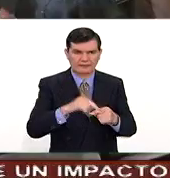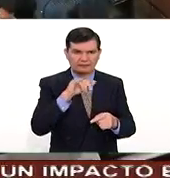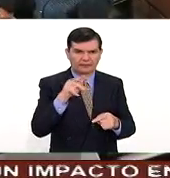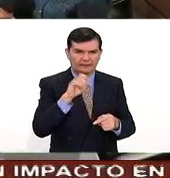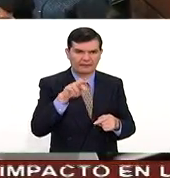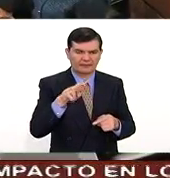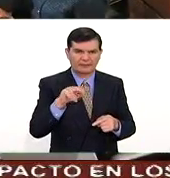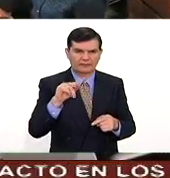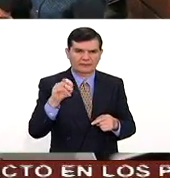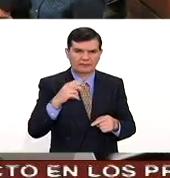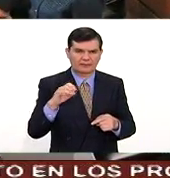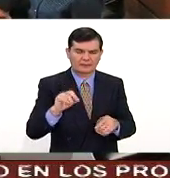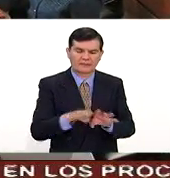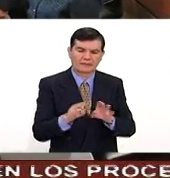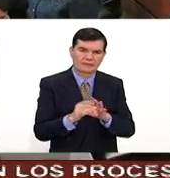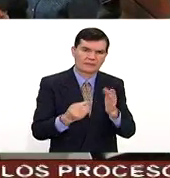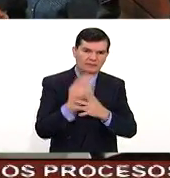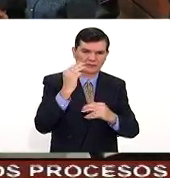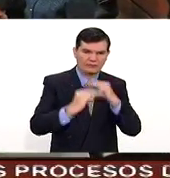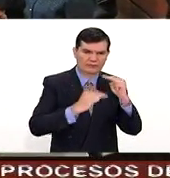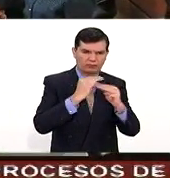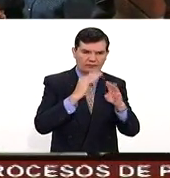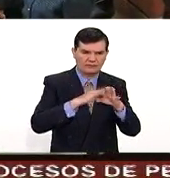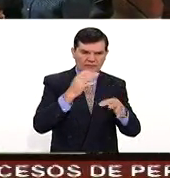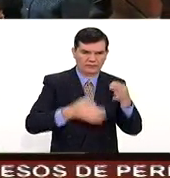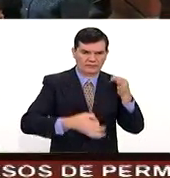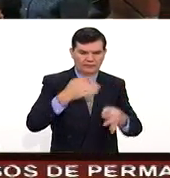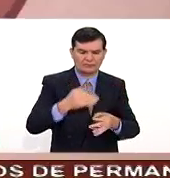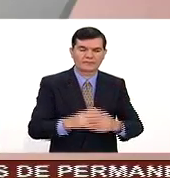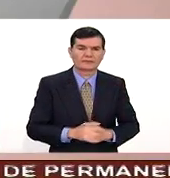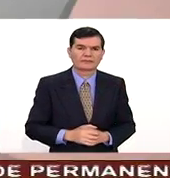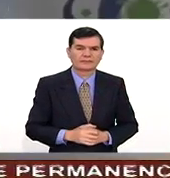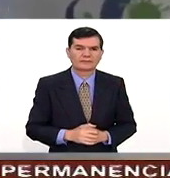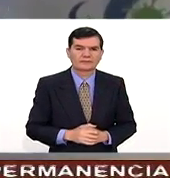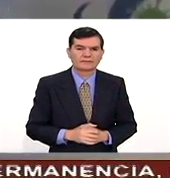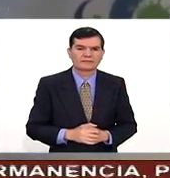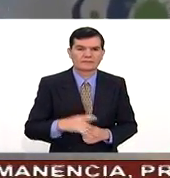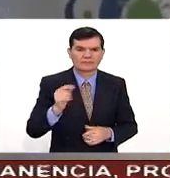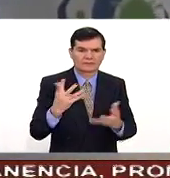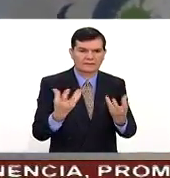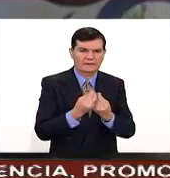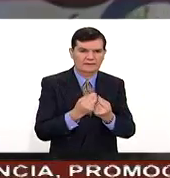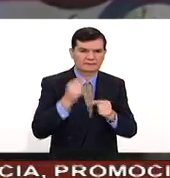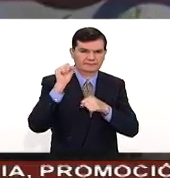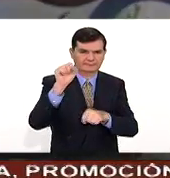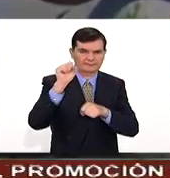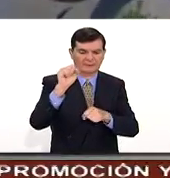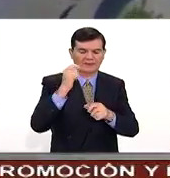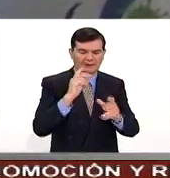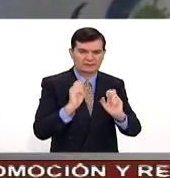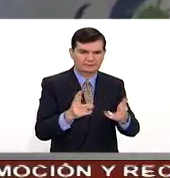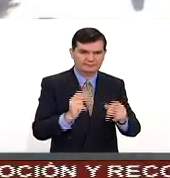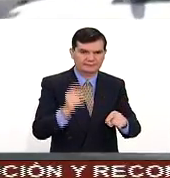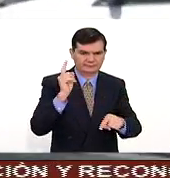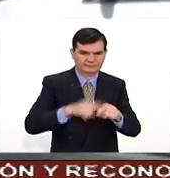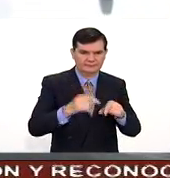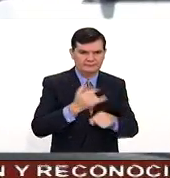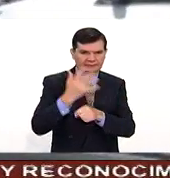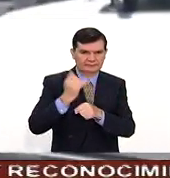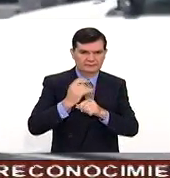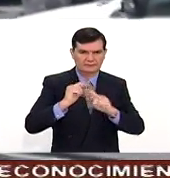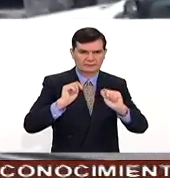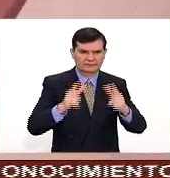Lainez como nuevos ministros de la Suprema Corte de Justicia de la Nación. Integrantes de la CENTE en Chiapas levantan plantón en